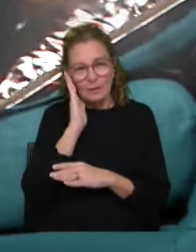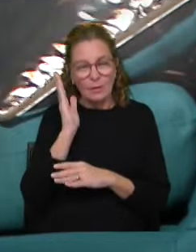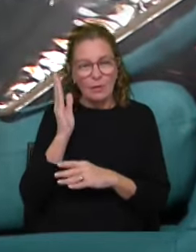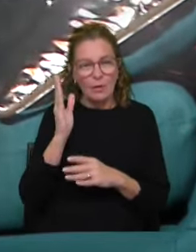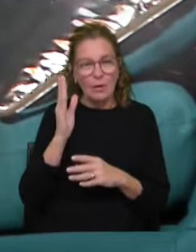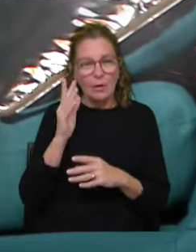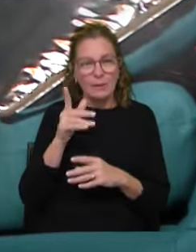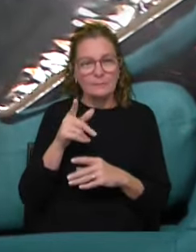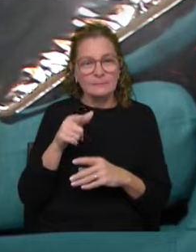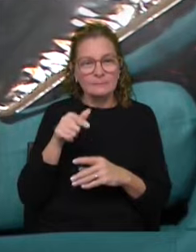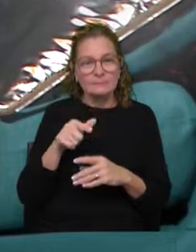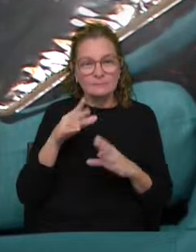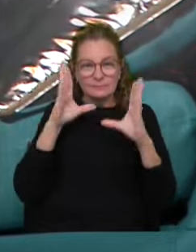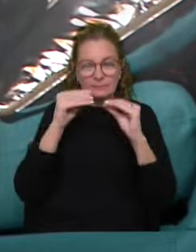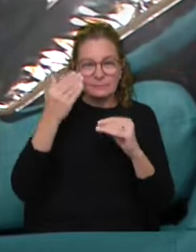que termina. Claro.